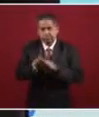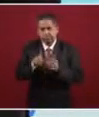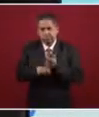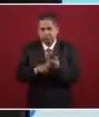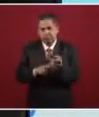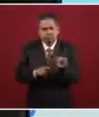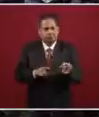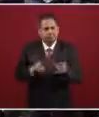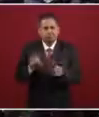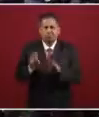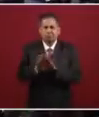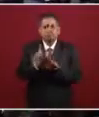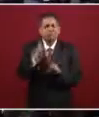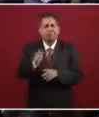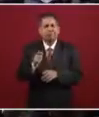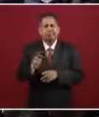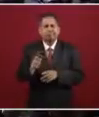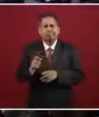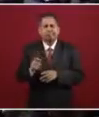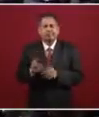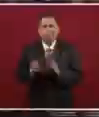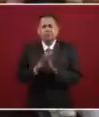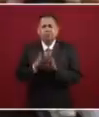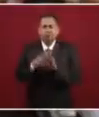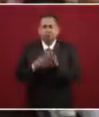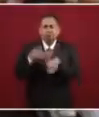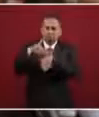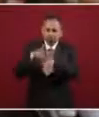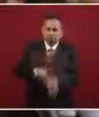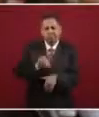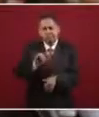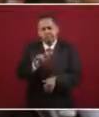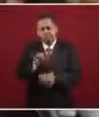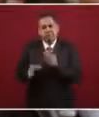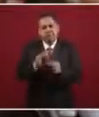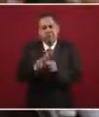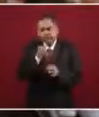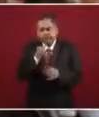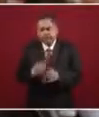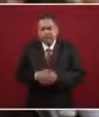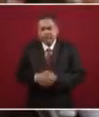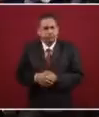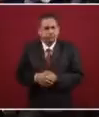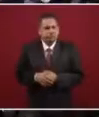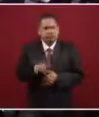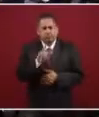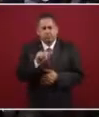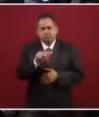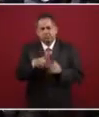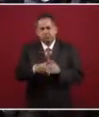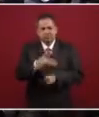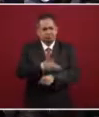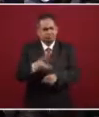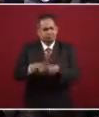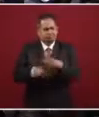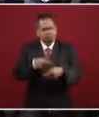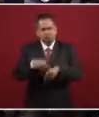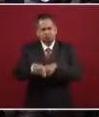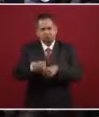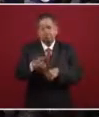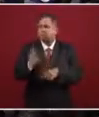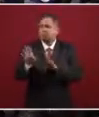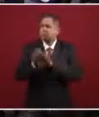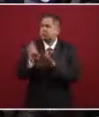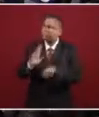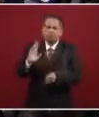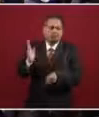estamos un poco como con Porfirio, que se acata pero no se cumple? ¿Ya estamos se cumplió, por hacerlo, ¿no? ¿Cuál va a ser la